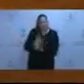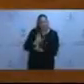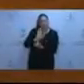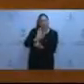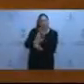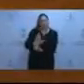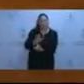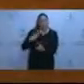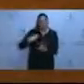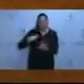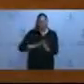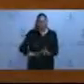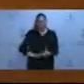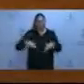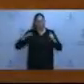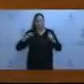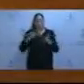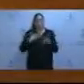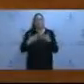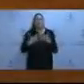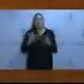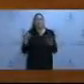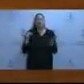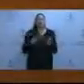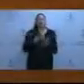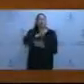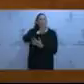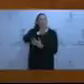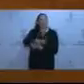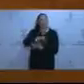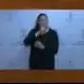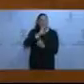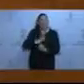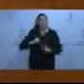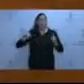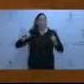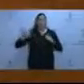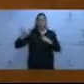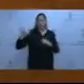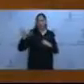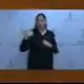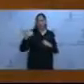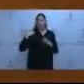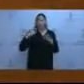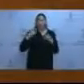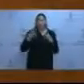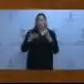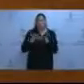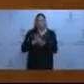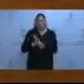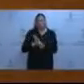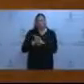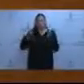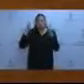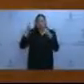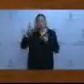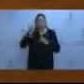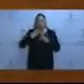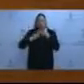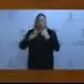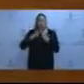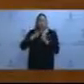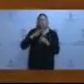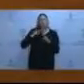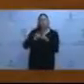de 2015, es decir, hace un año, y que el hecho de hacerlo por el trámite de urgencia tuvo el Consejo Consultivo 15 días para hacer el